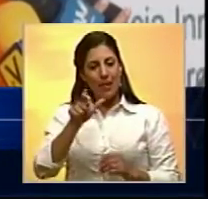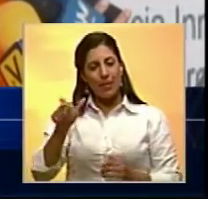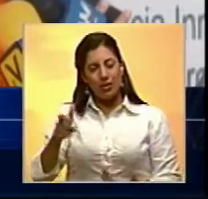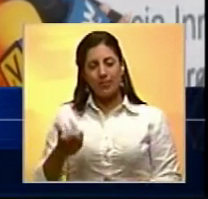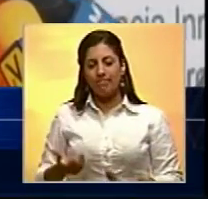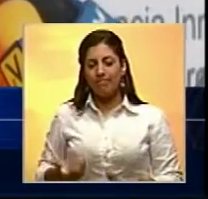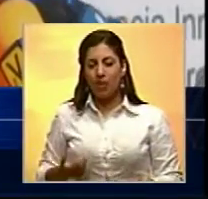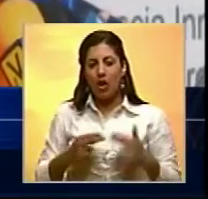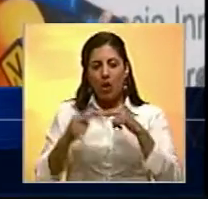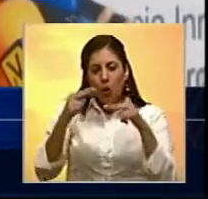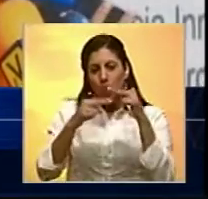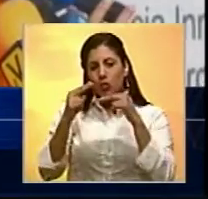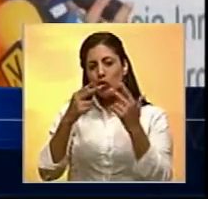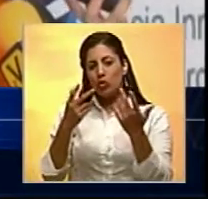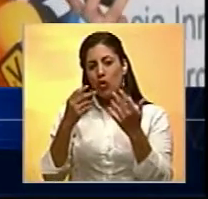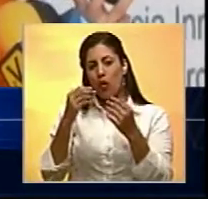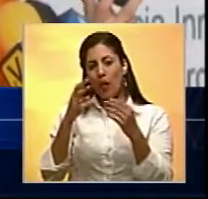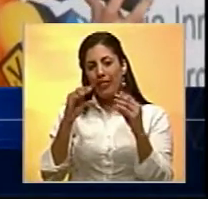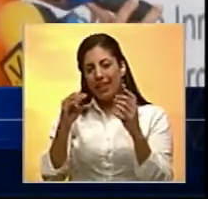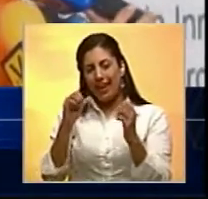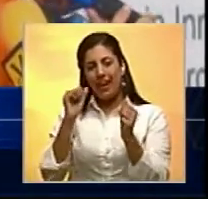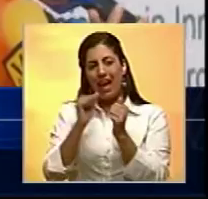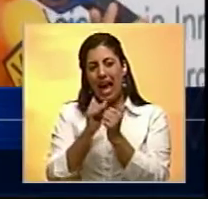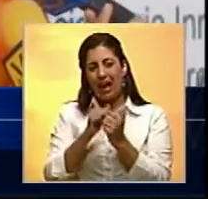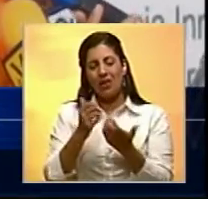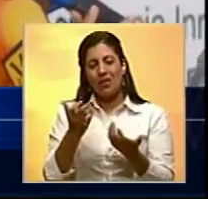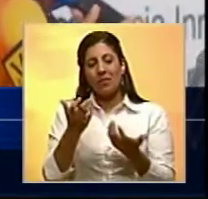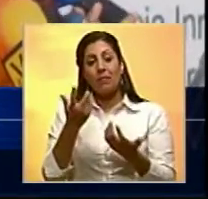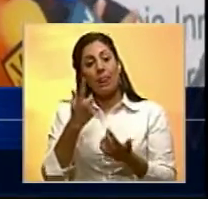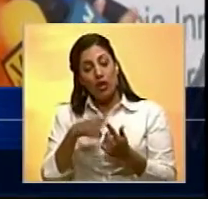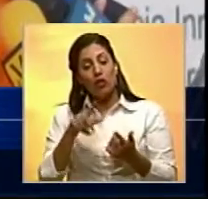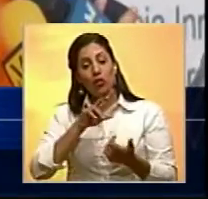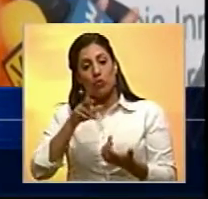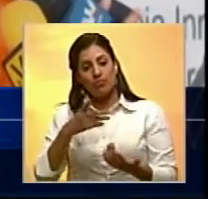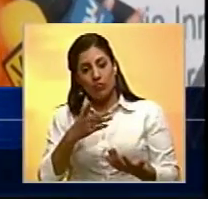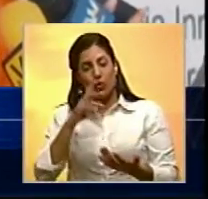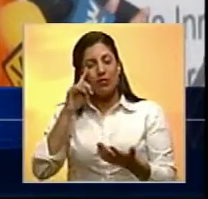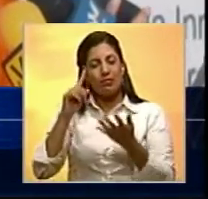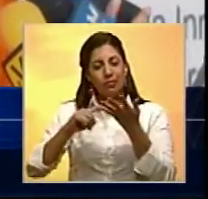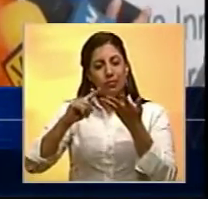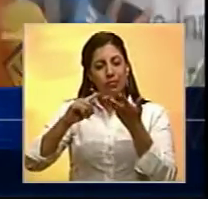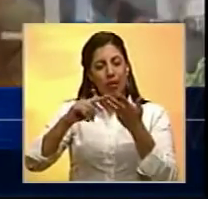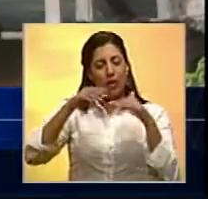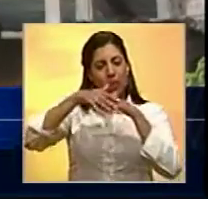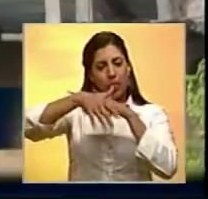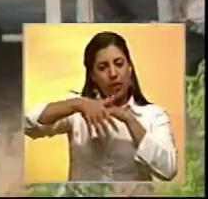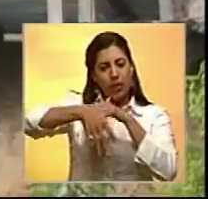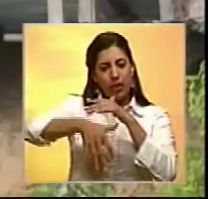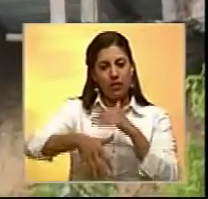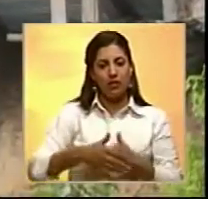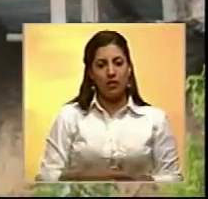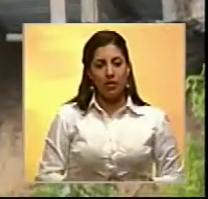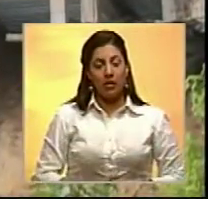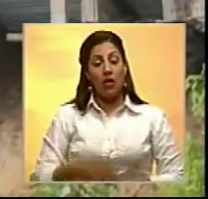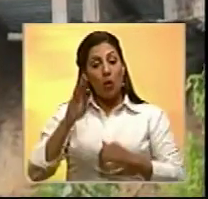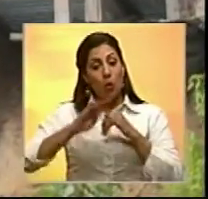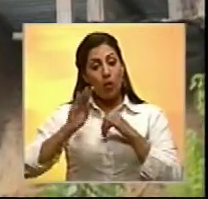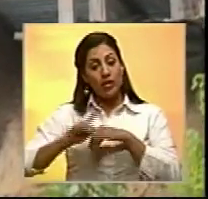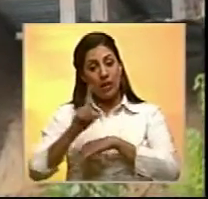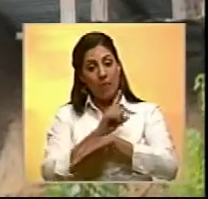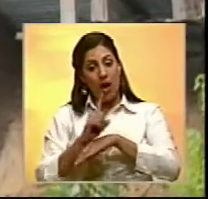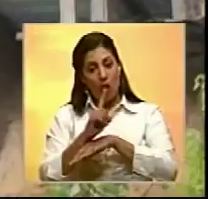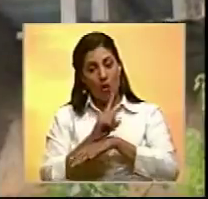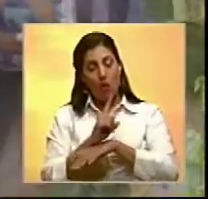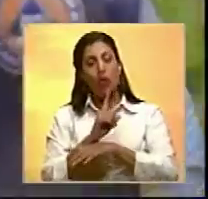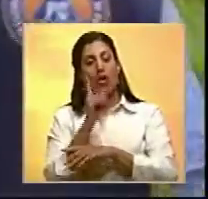tiene construcciones en suelos tipo formación Colón y que por ello pues se han registrado deslizamientos. En las últimas horas,